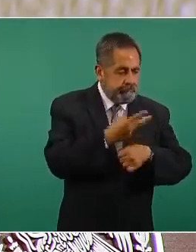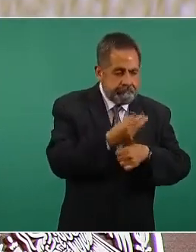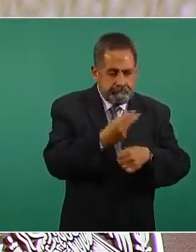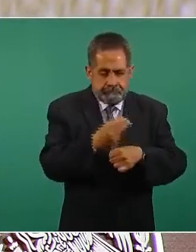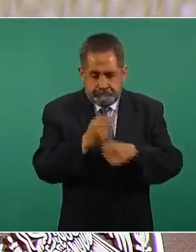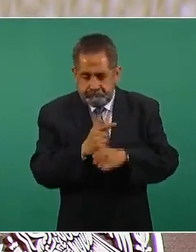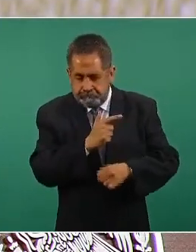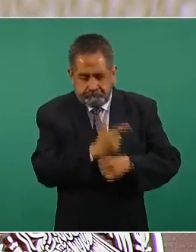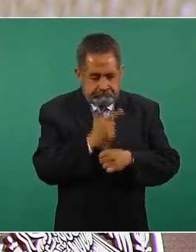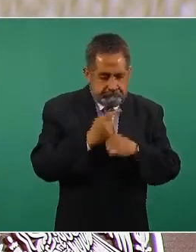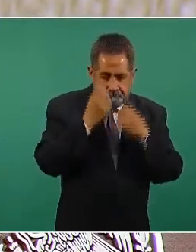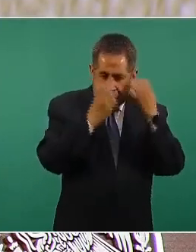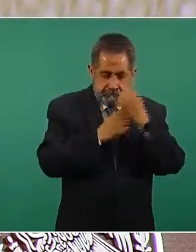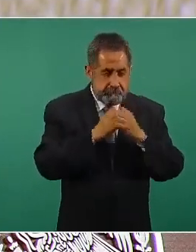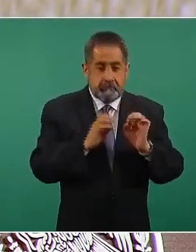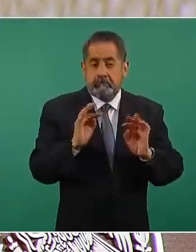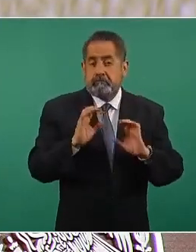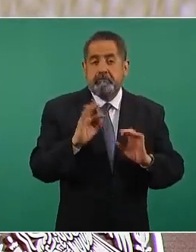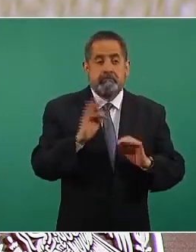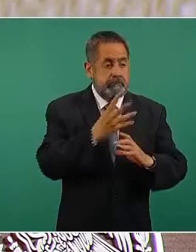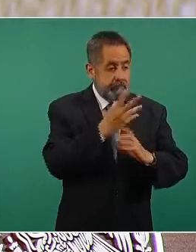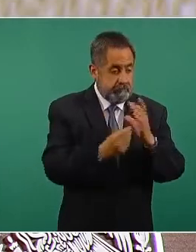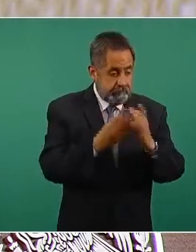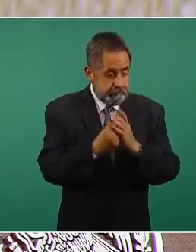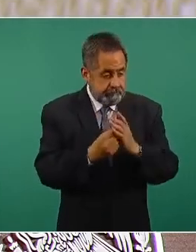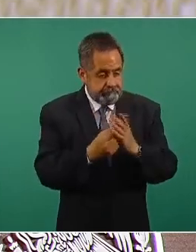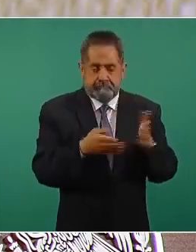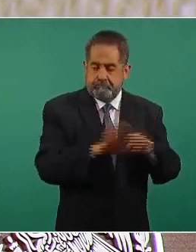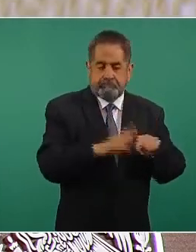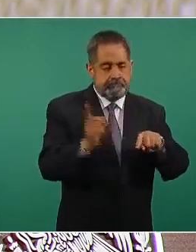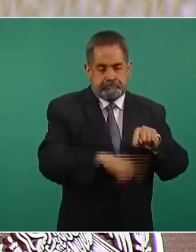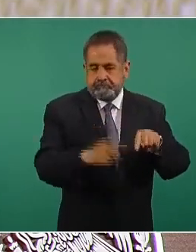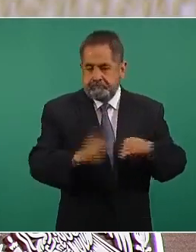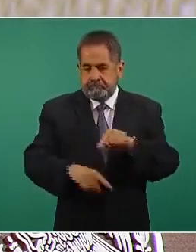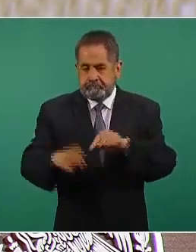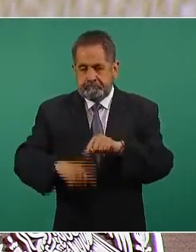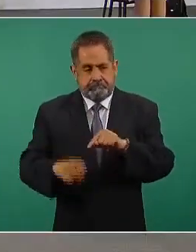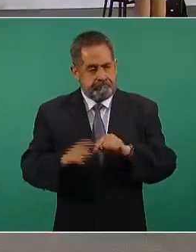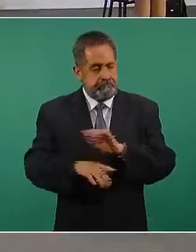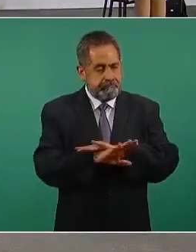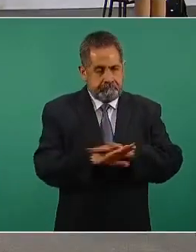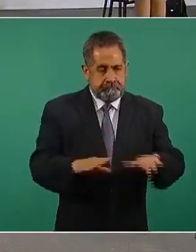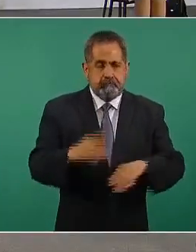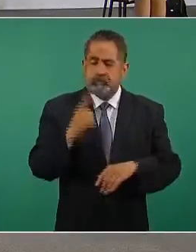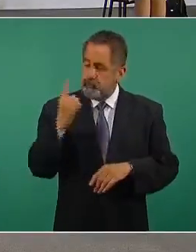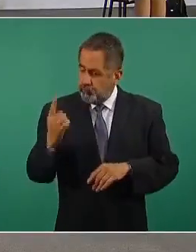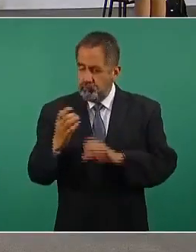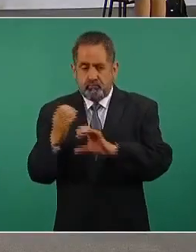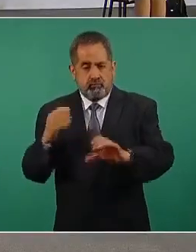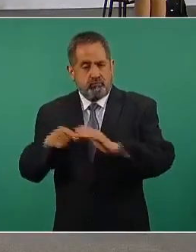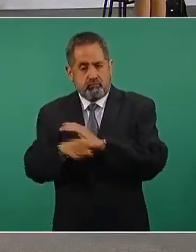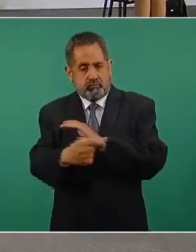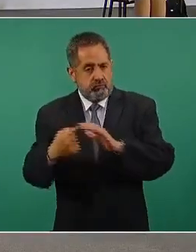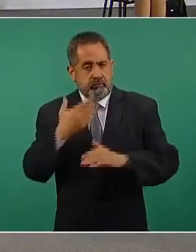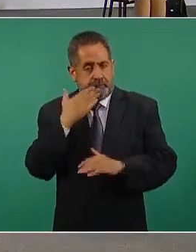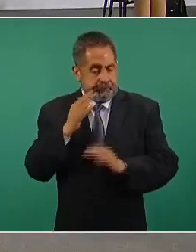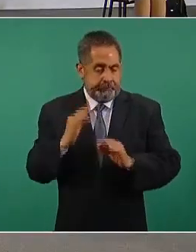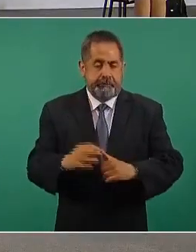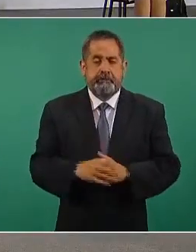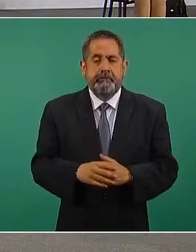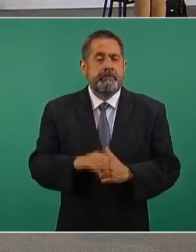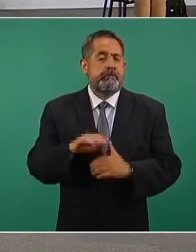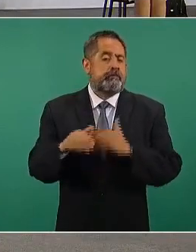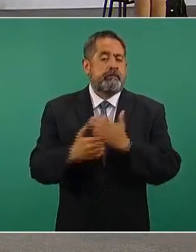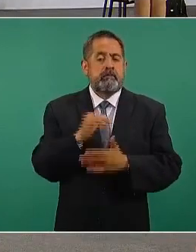acciones de identificación y clausura de las mismas tomas clandestinas. Para el jueves 8